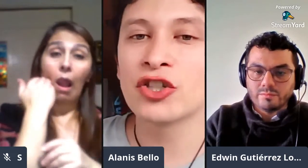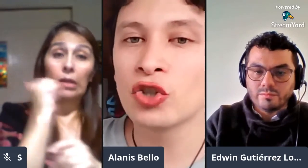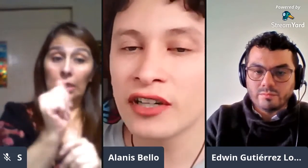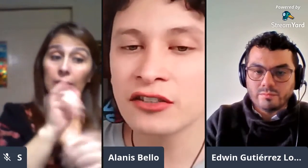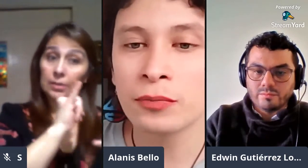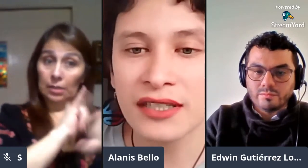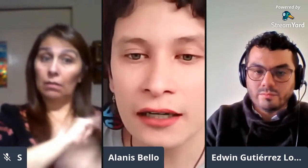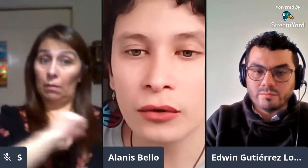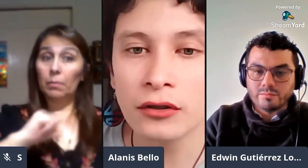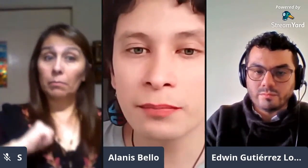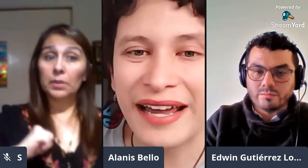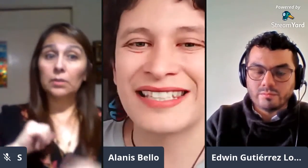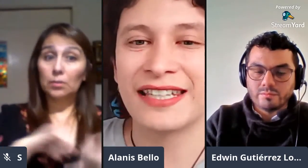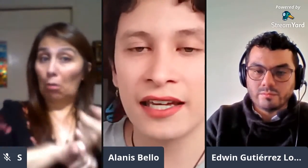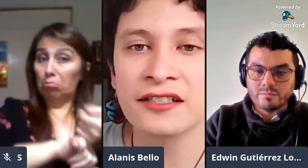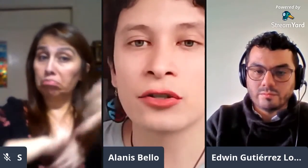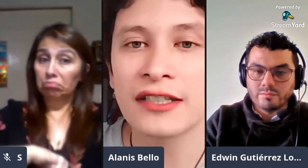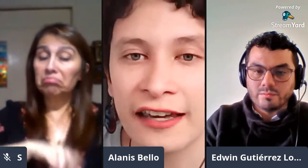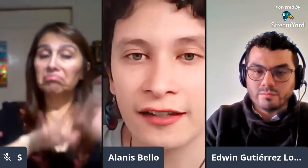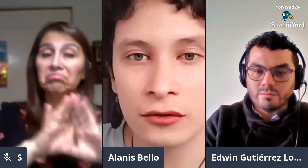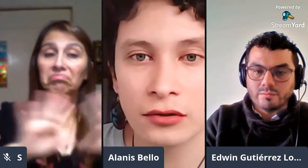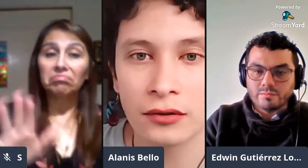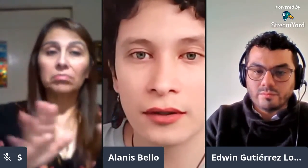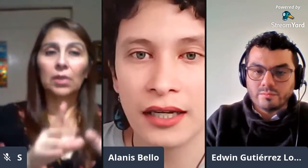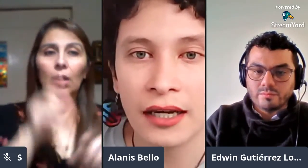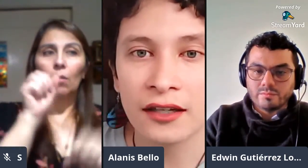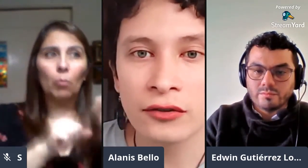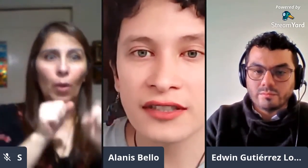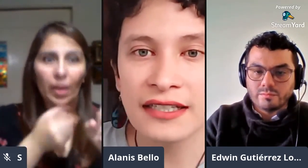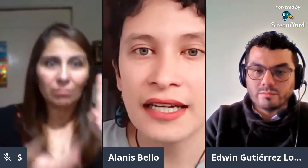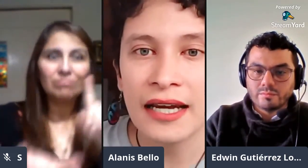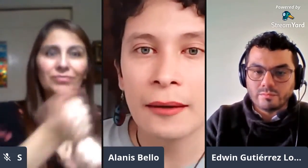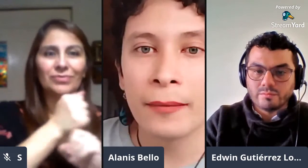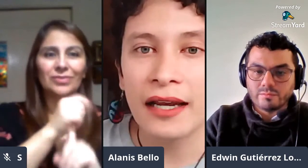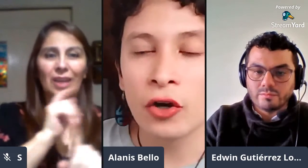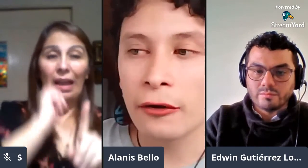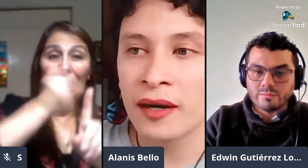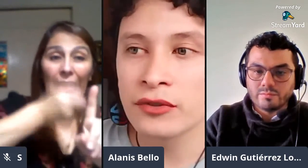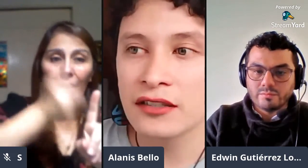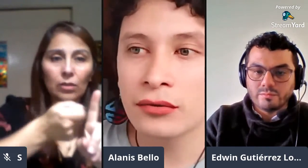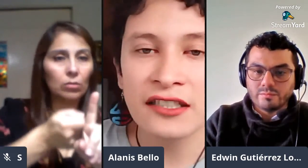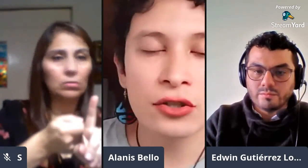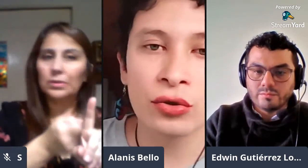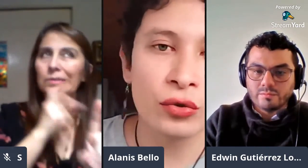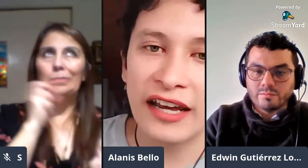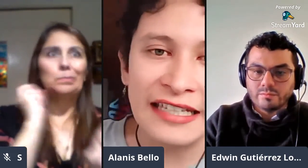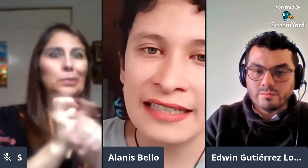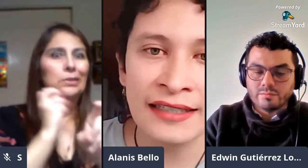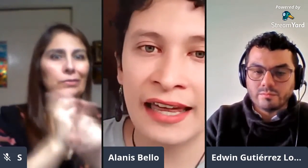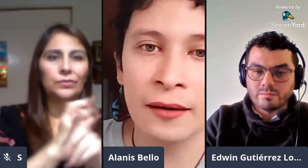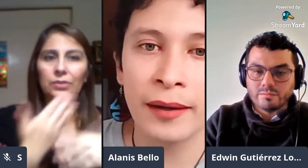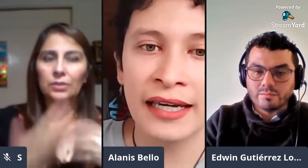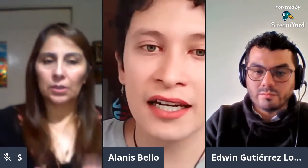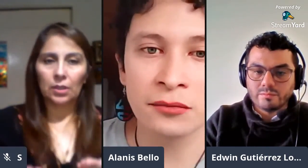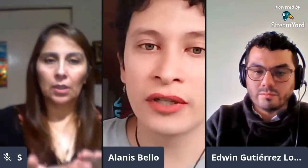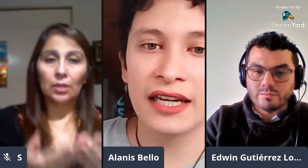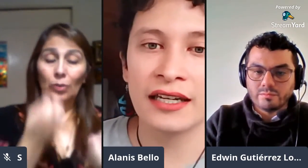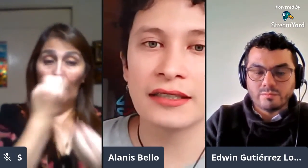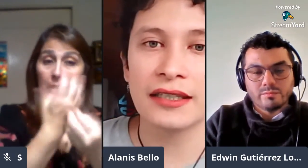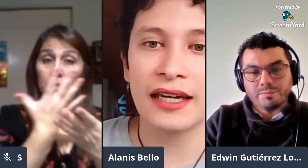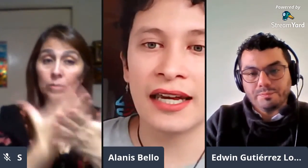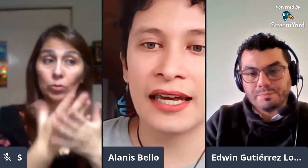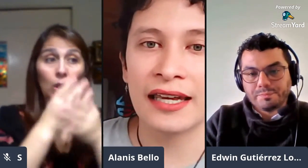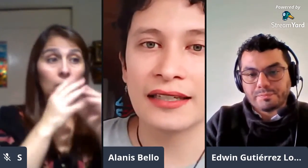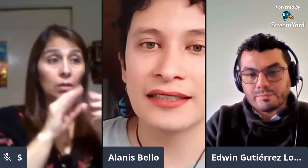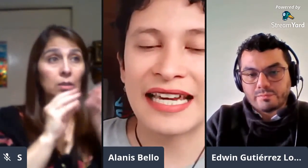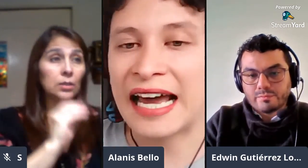tienen mayores obstáculos para acceder a esos créditos. Entonces, lo que vemos es una estructura diseñada para que las